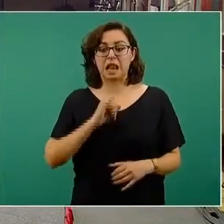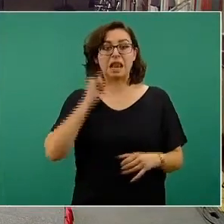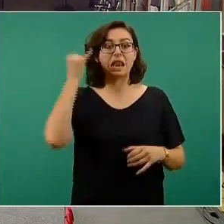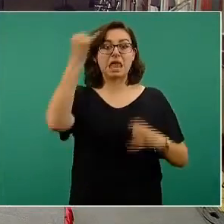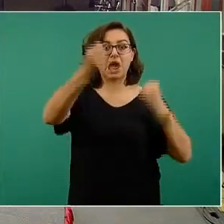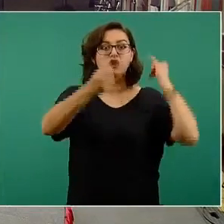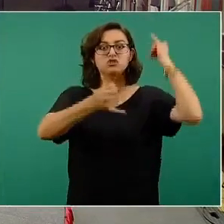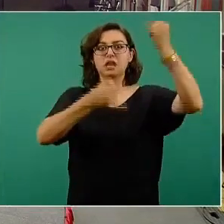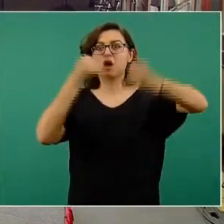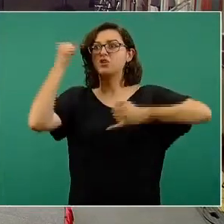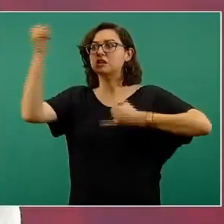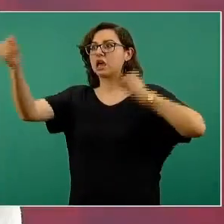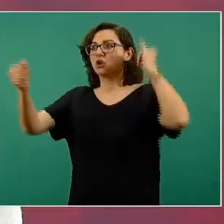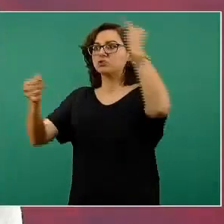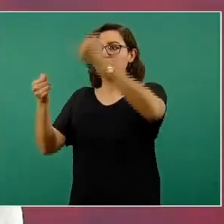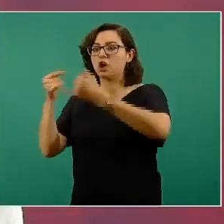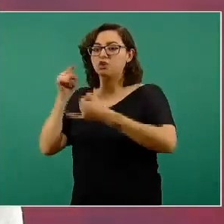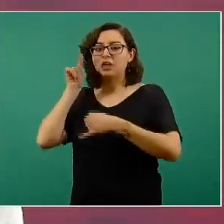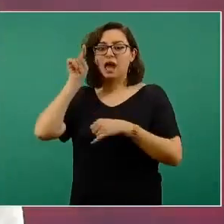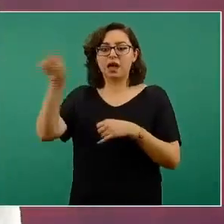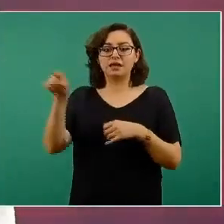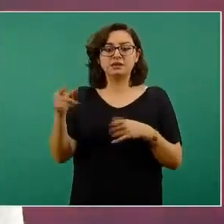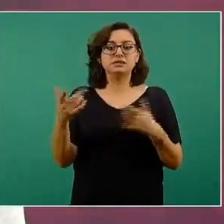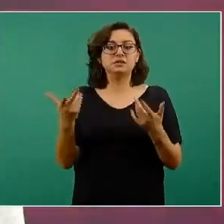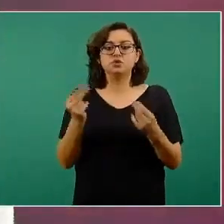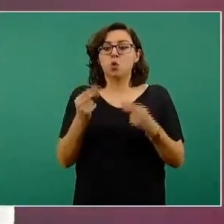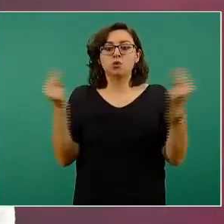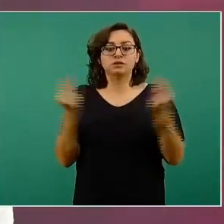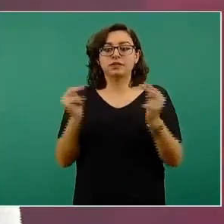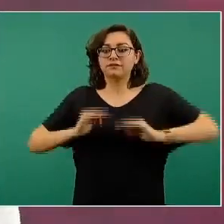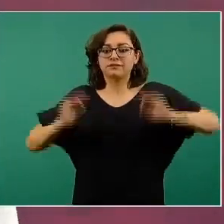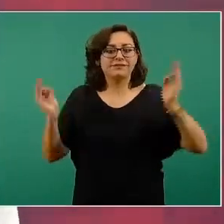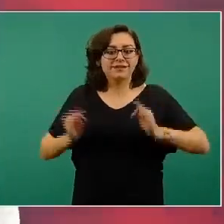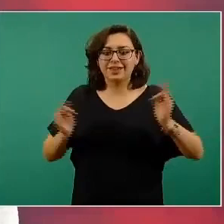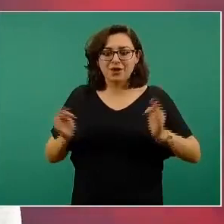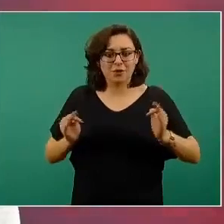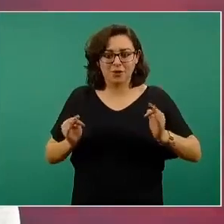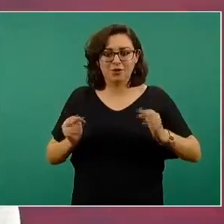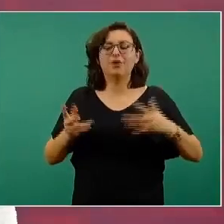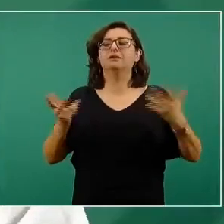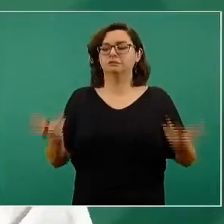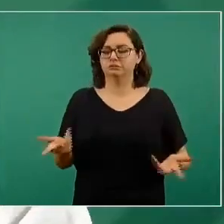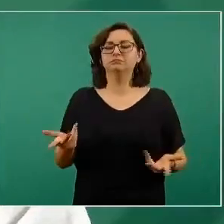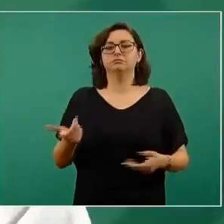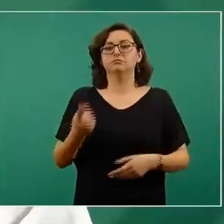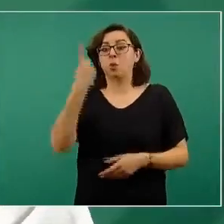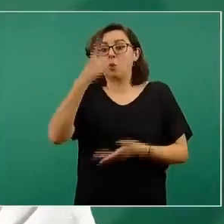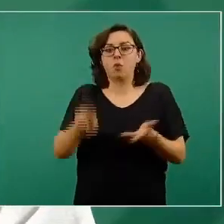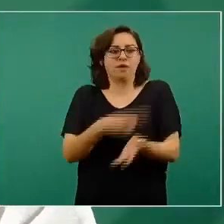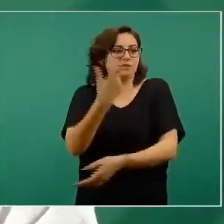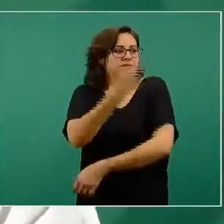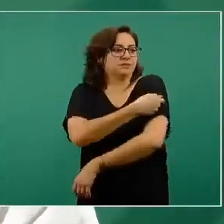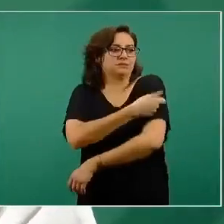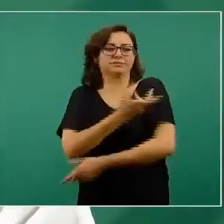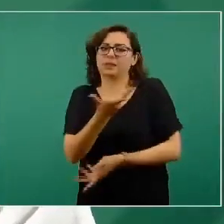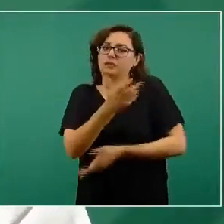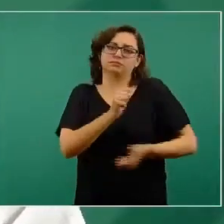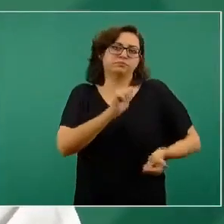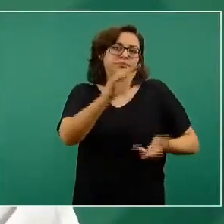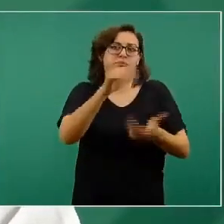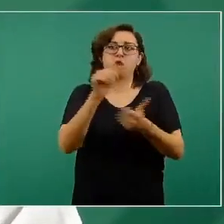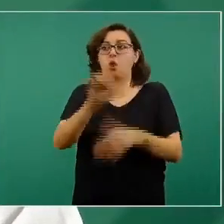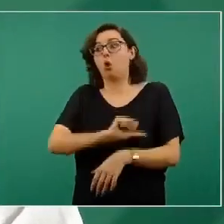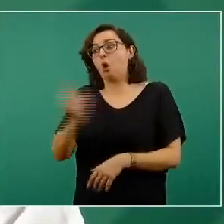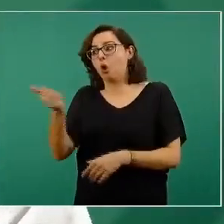es donde no se necesita tener una cadena de frío tan exigente en comparación a las vacunas que van ultracongeladas.